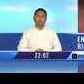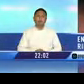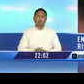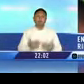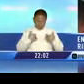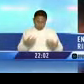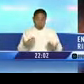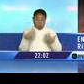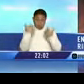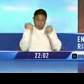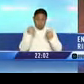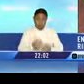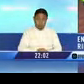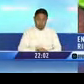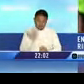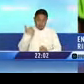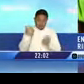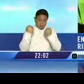¡Pelea! Tranquilo.